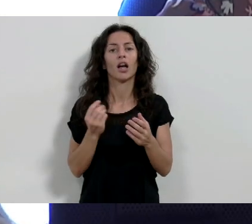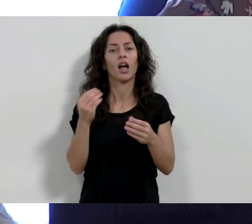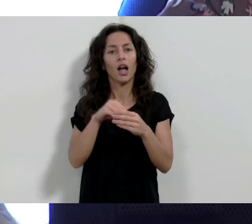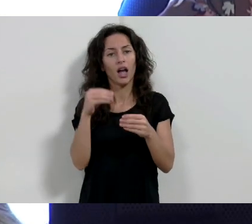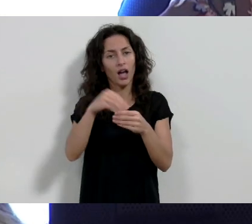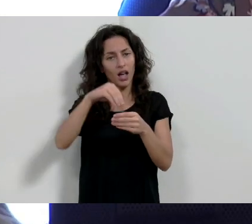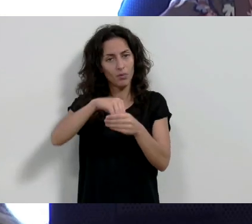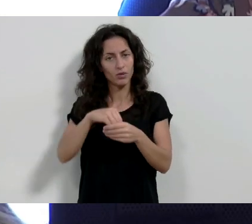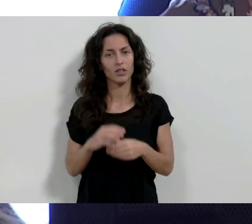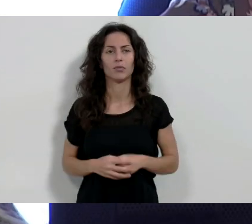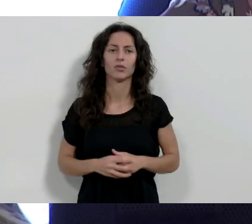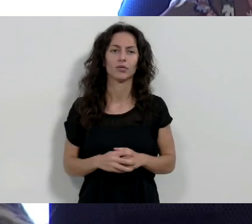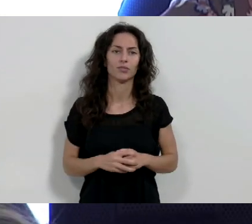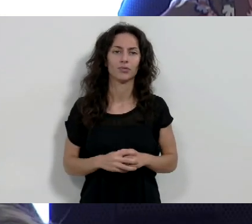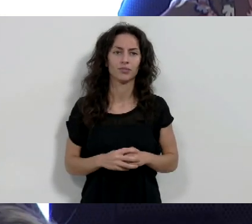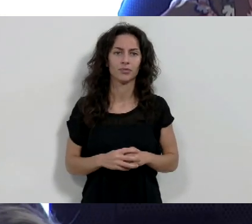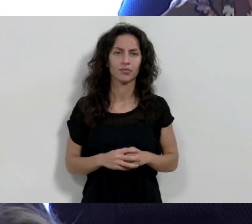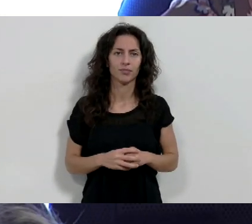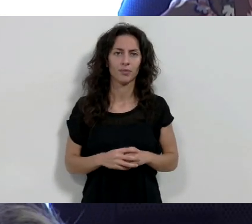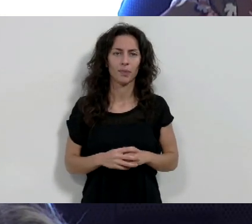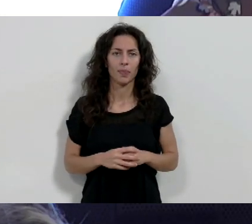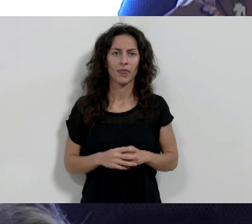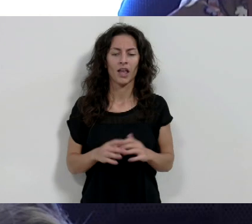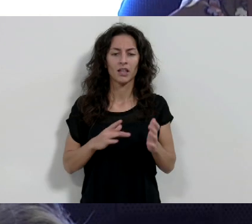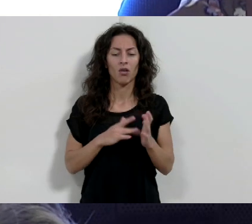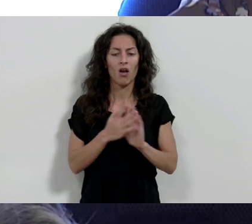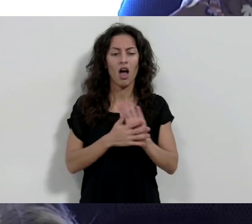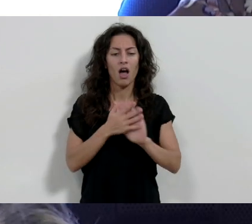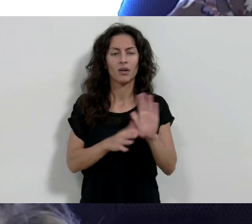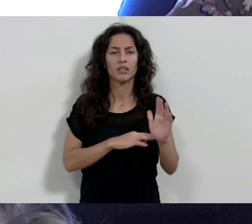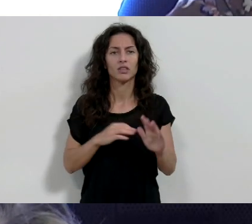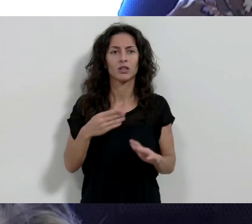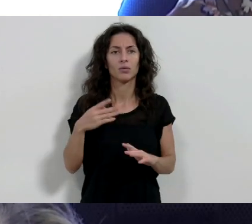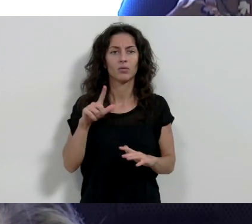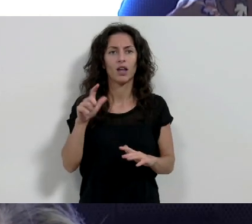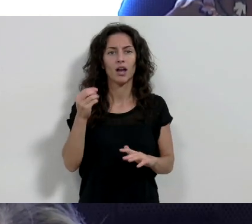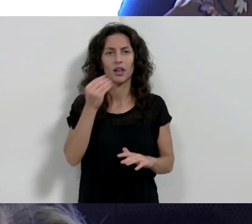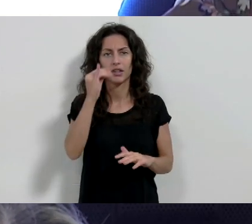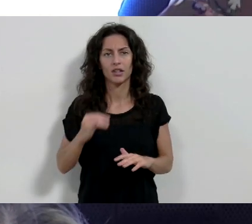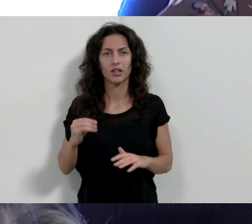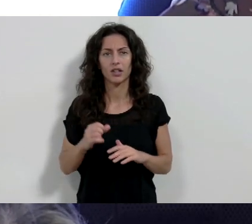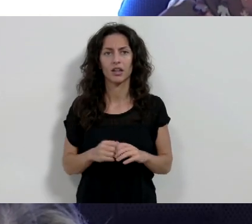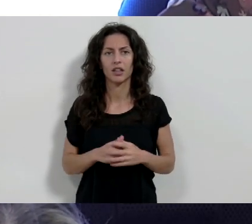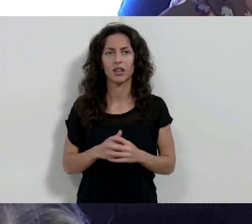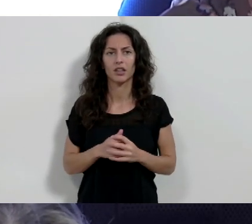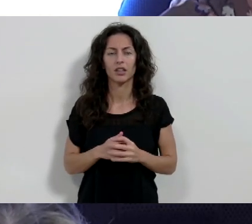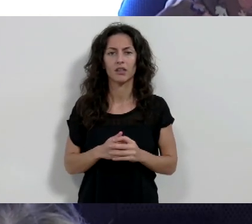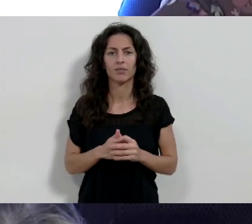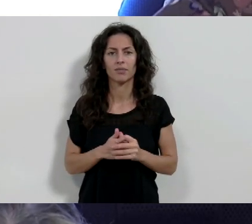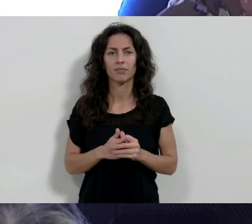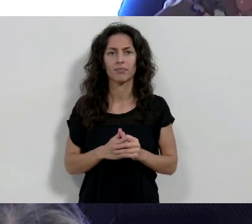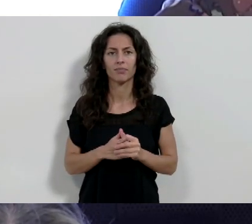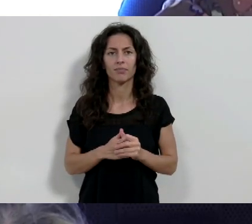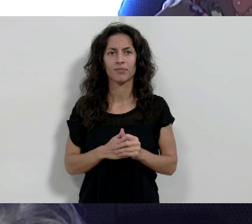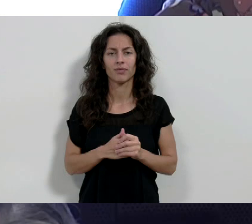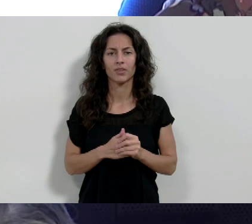cuando habla el señor Vázquez de que considera que es mejor, que no hace falta cuantía económica